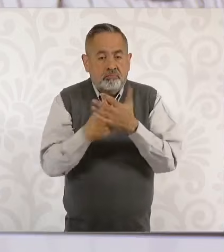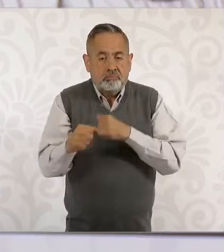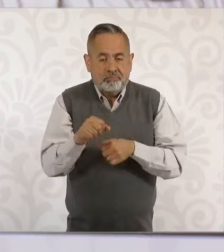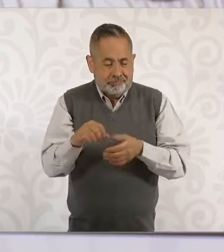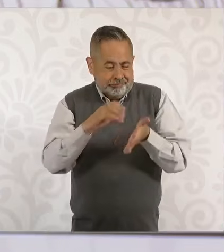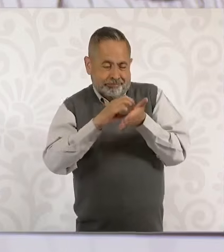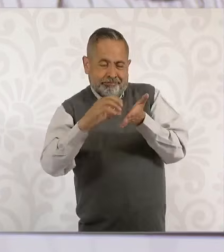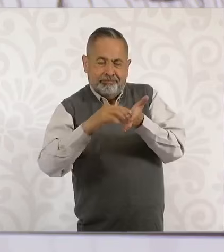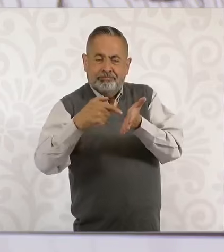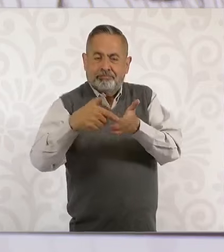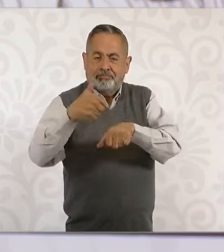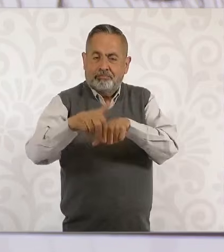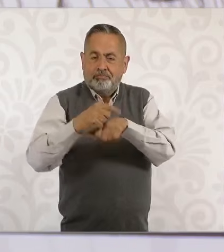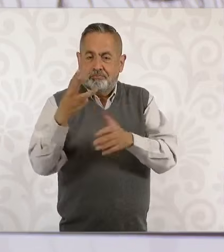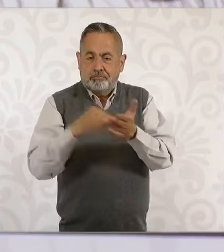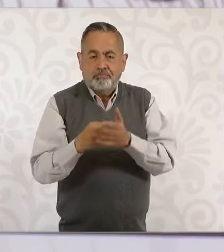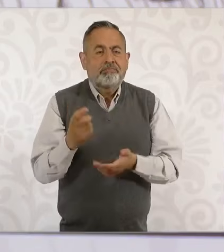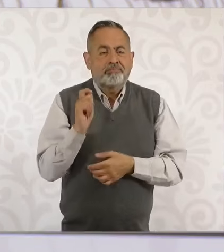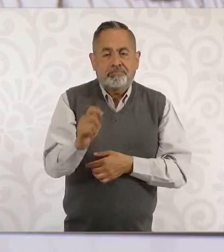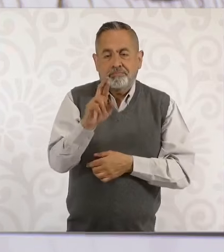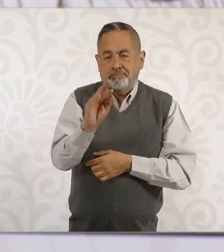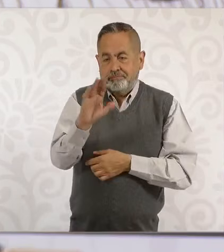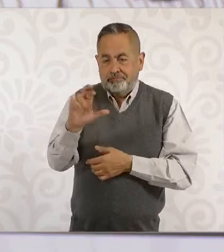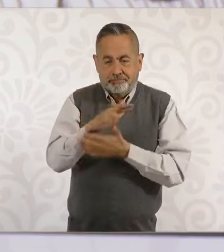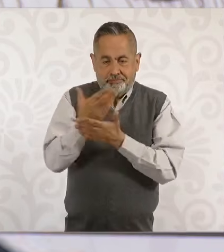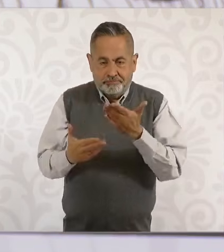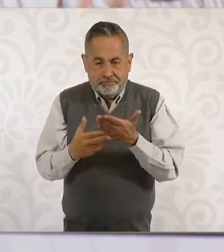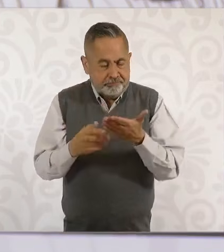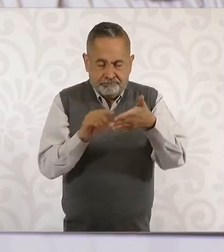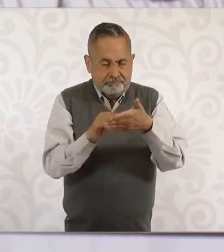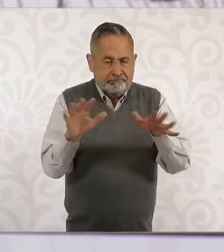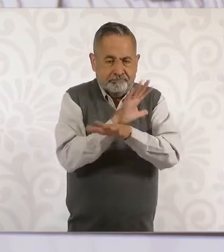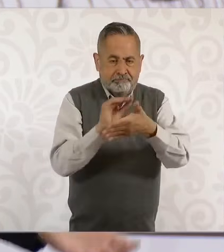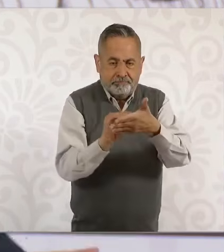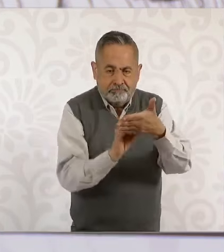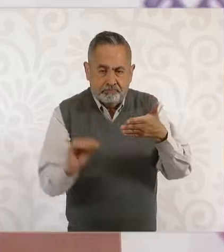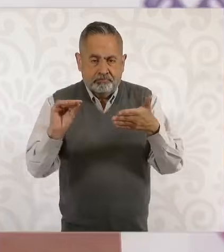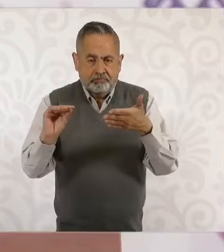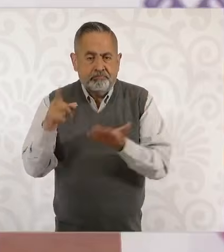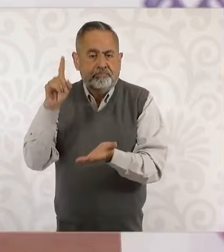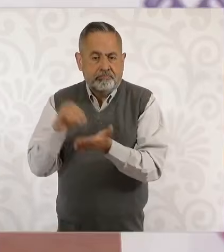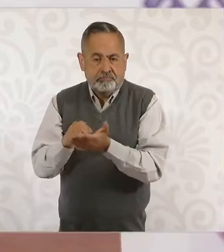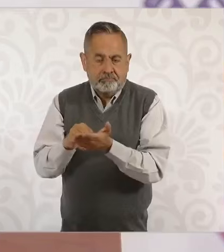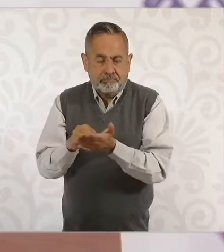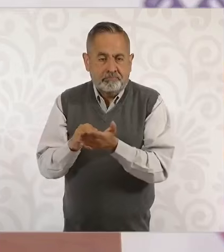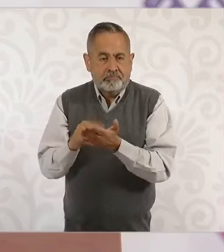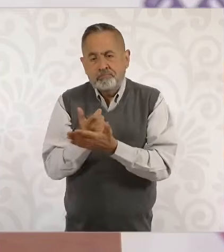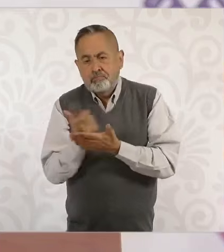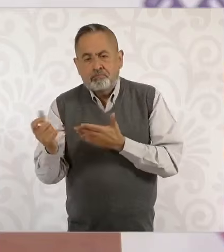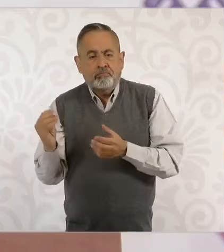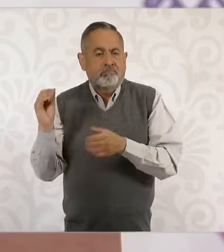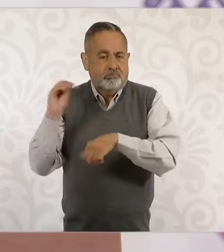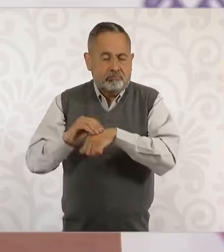capítulo 3000, que es por honorarios. El objetivo es llevarlos al capítulo 1000, que son honorarios asimilados al salario, que tienen